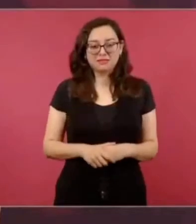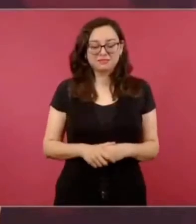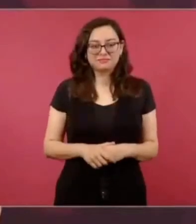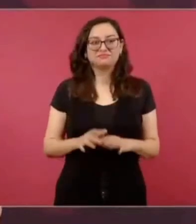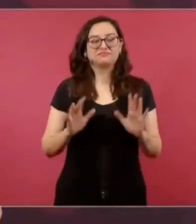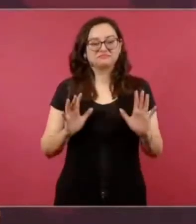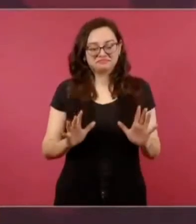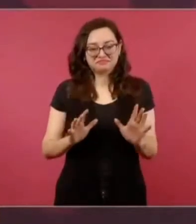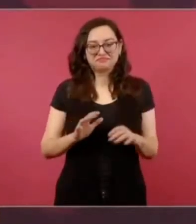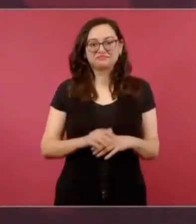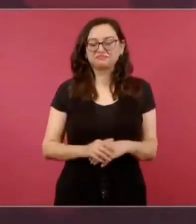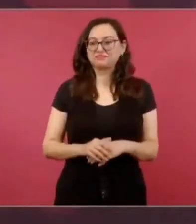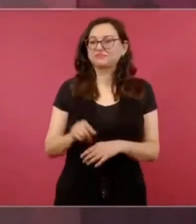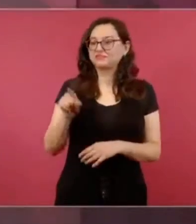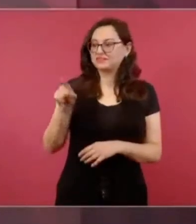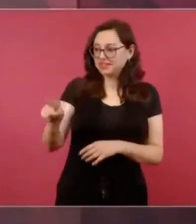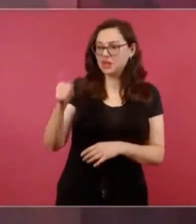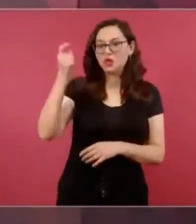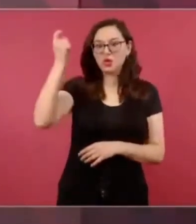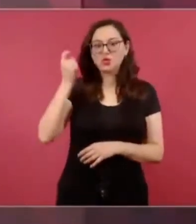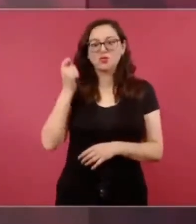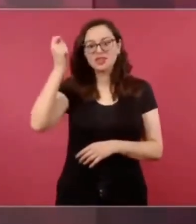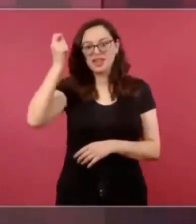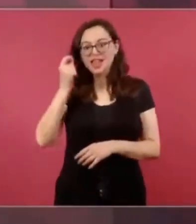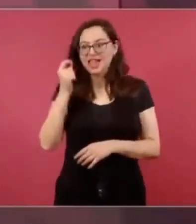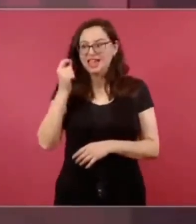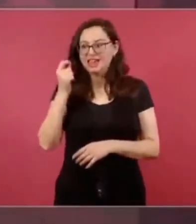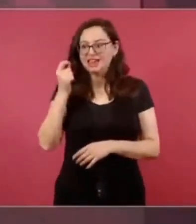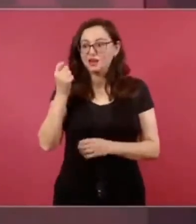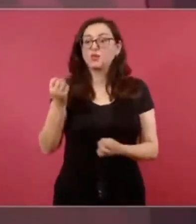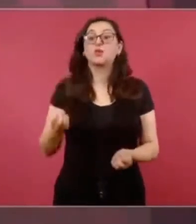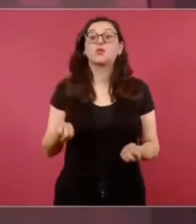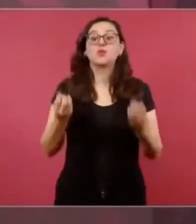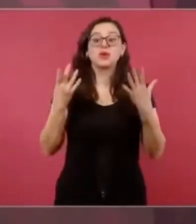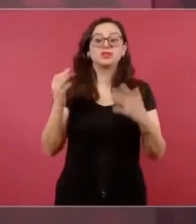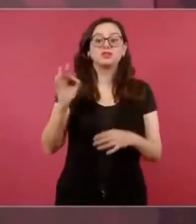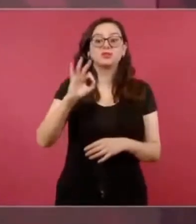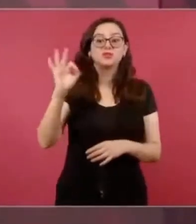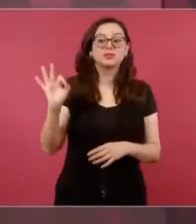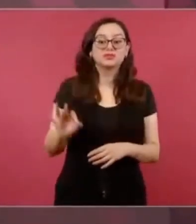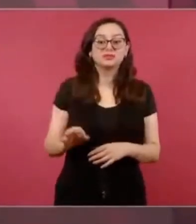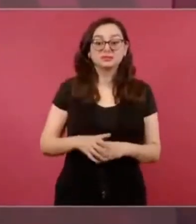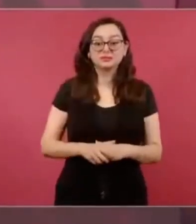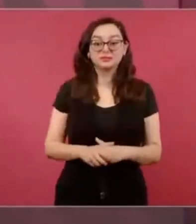así, el que se jubila con la ley